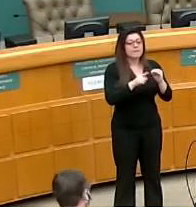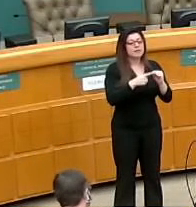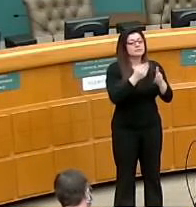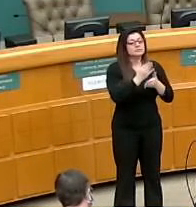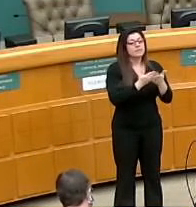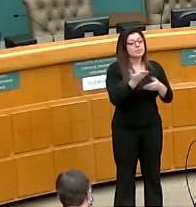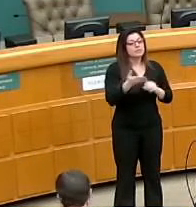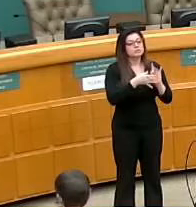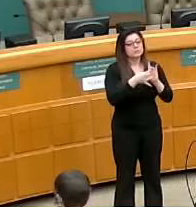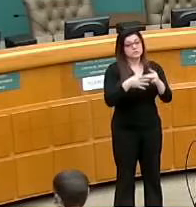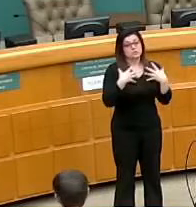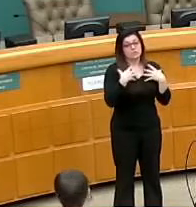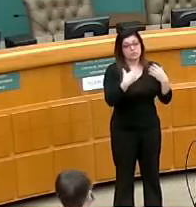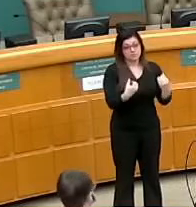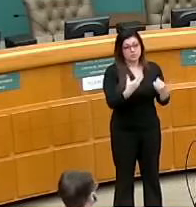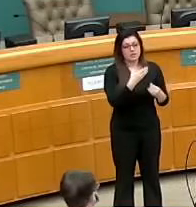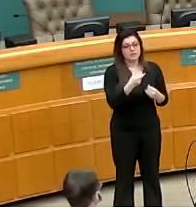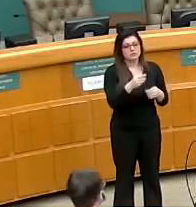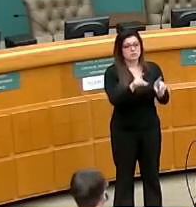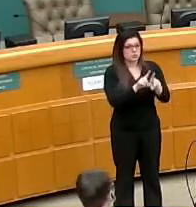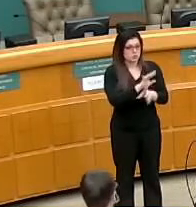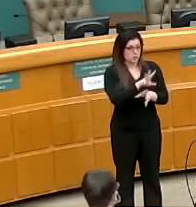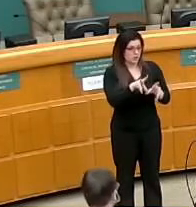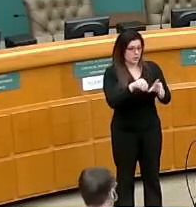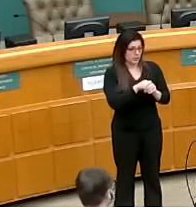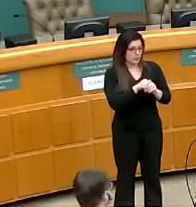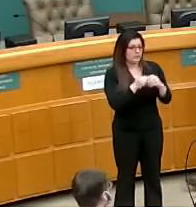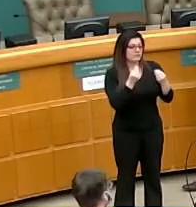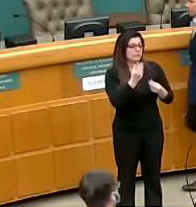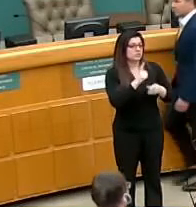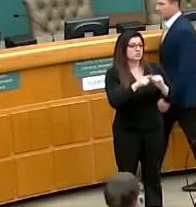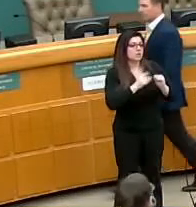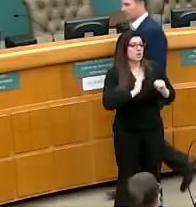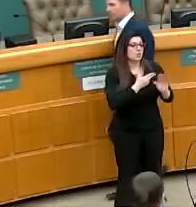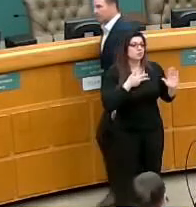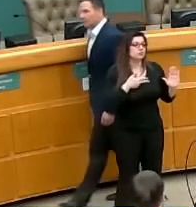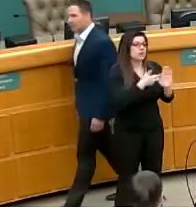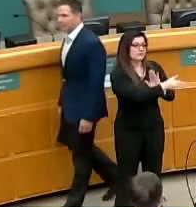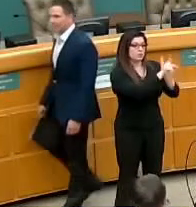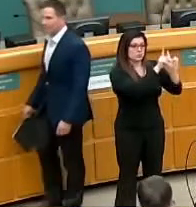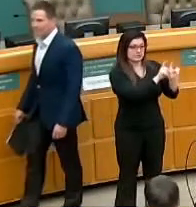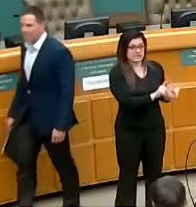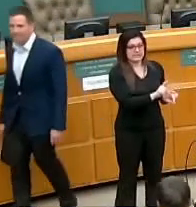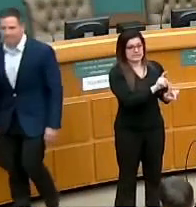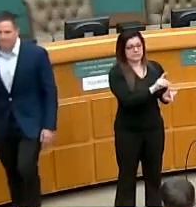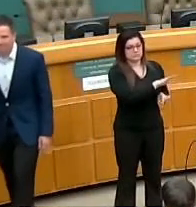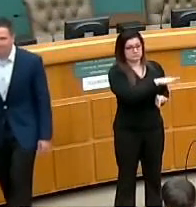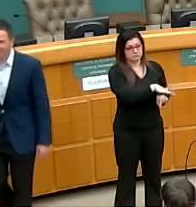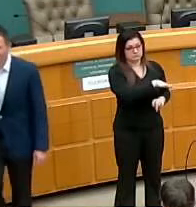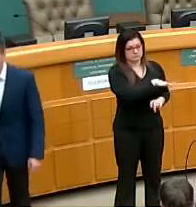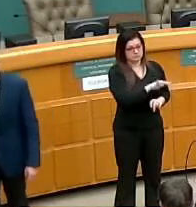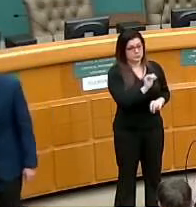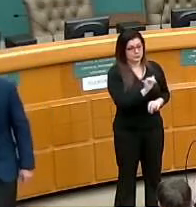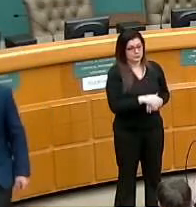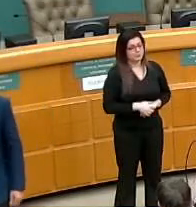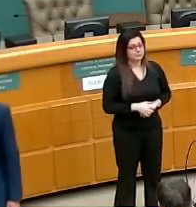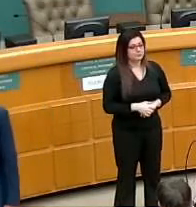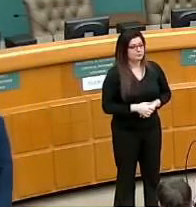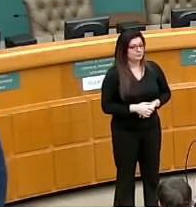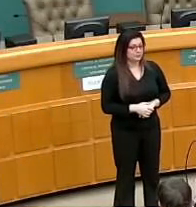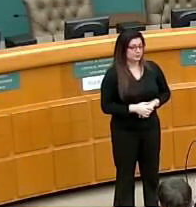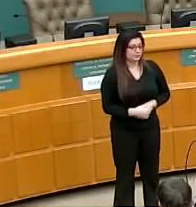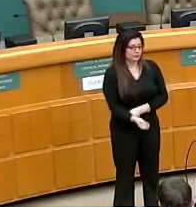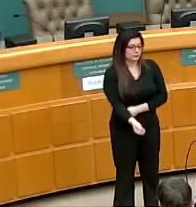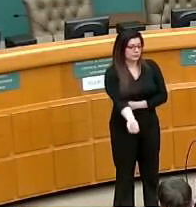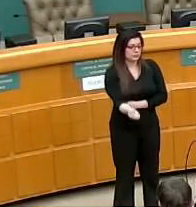sites. El viernes pasado, la Universidad Texas A&M presentó un modelo de pronóstico sobre los casos en el área de la costa para determinar el impacto